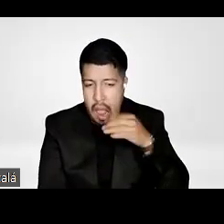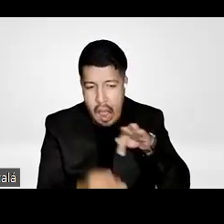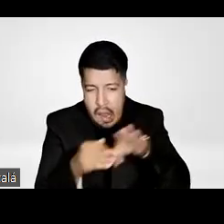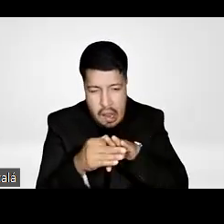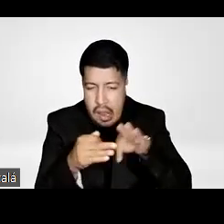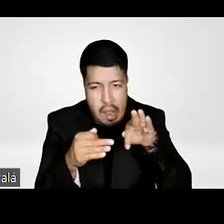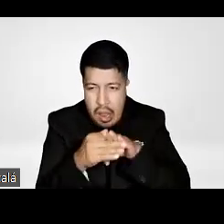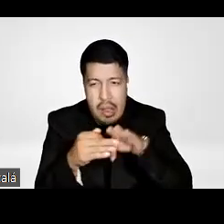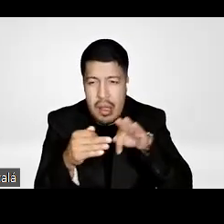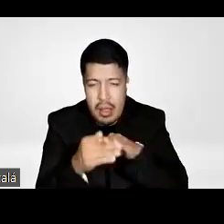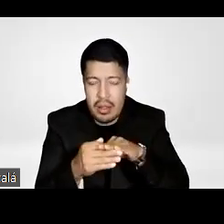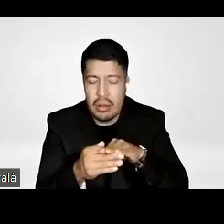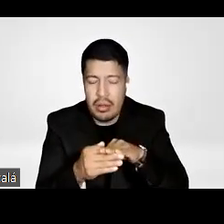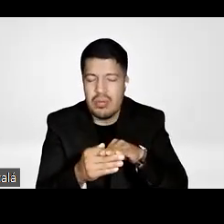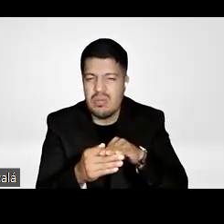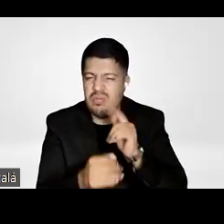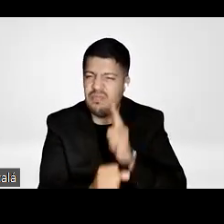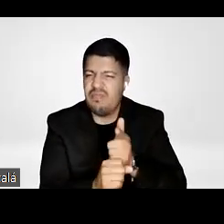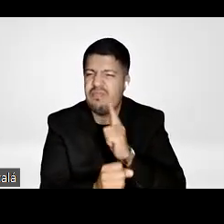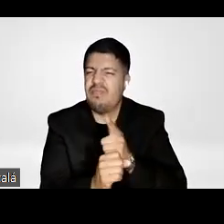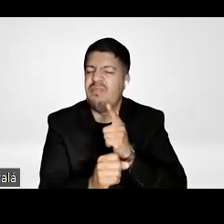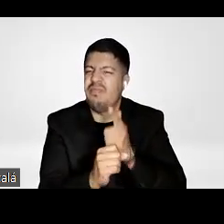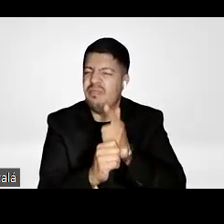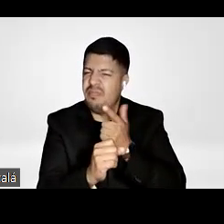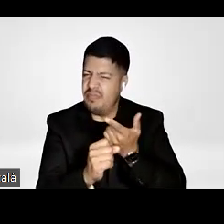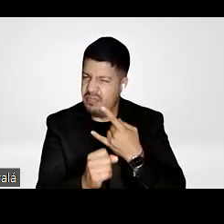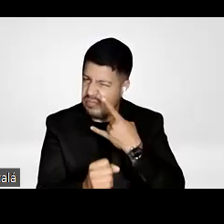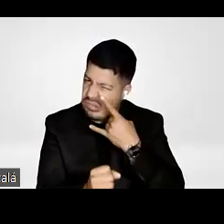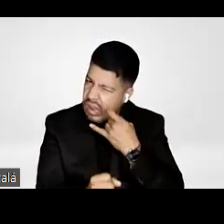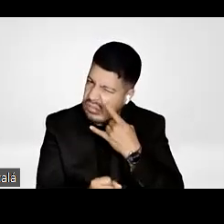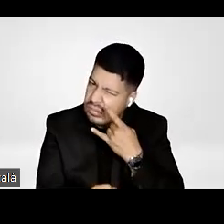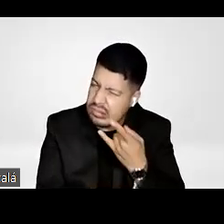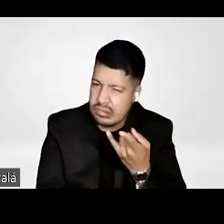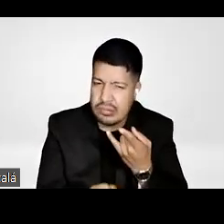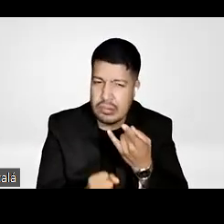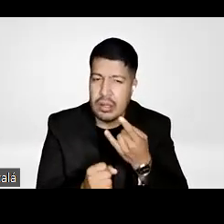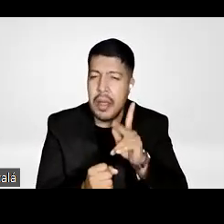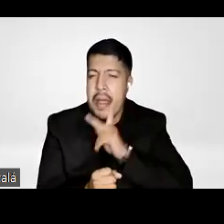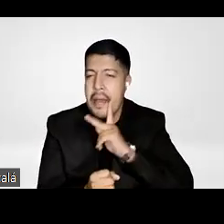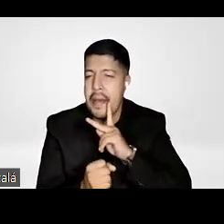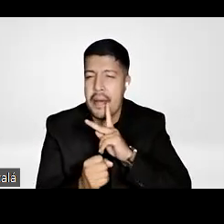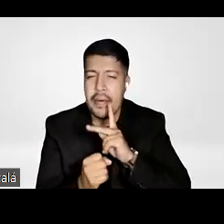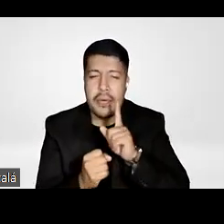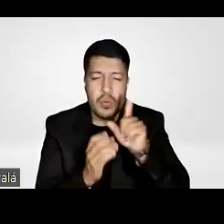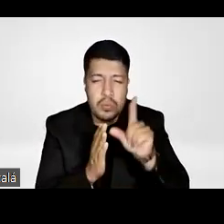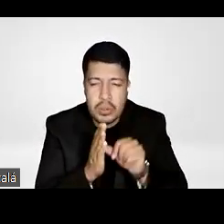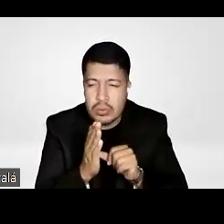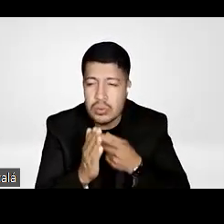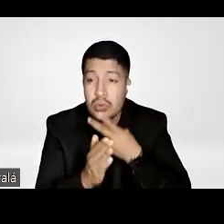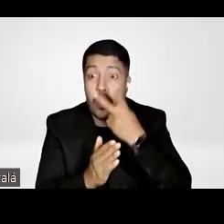llamarnos la atención, pero podemos ser cautelosos y ver si al segundo mes desaparece, sobre todo si no tiene muchos otros signos de